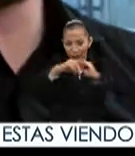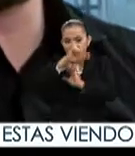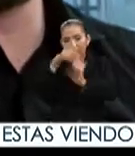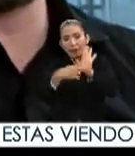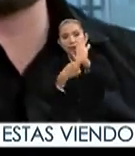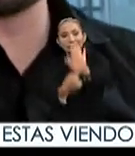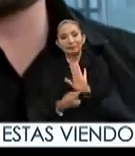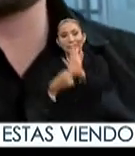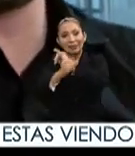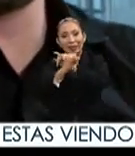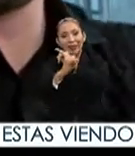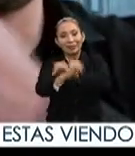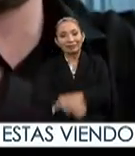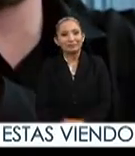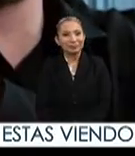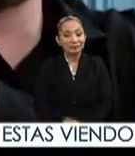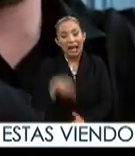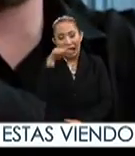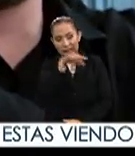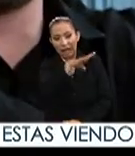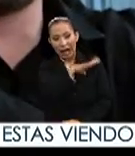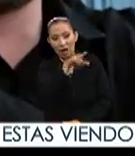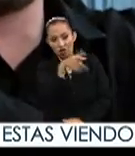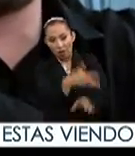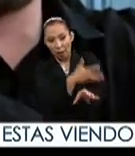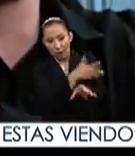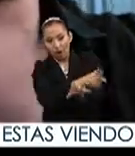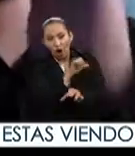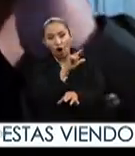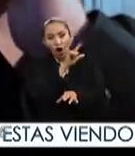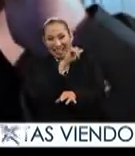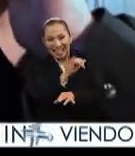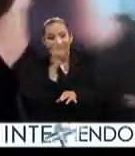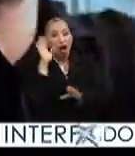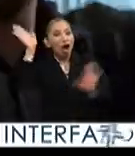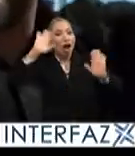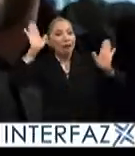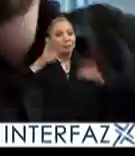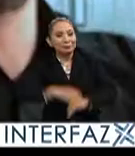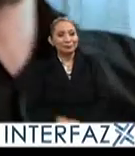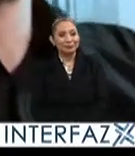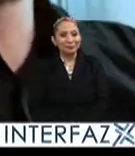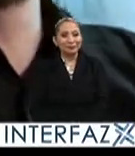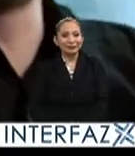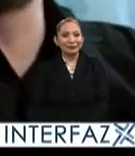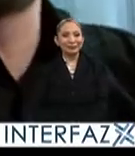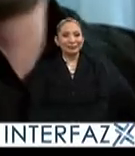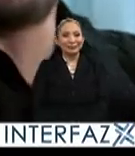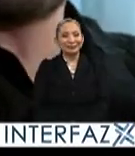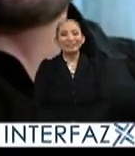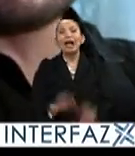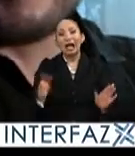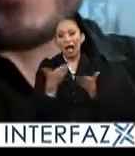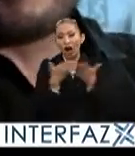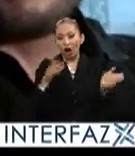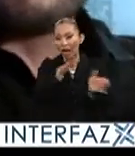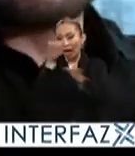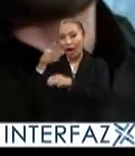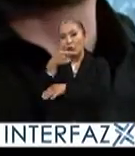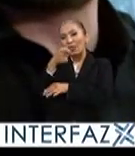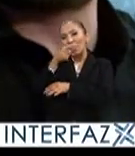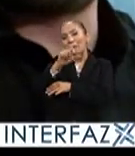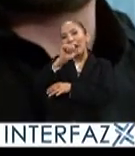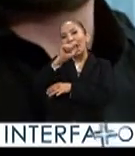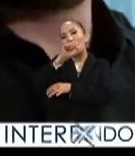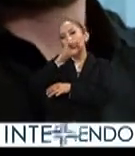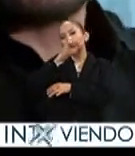después en la página electrónica. Ahí está, de hecho, nuestro compañero Olin. ¿Qué hubo, Olin? Bueno, ahora vamos con Guadalupe Alonso,